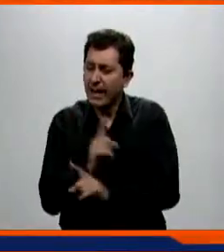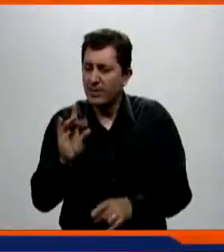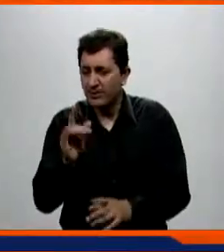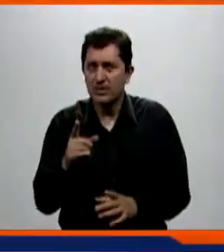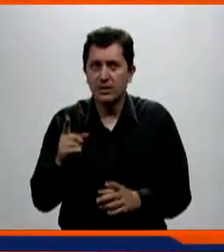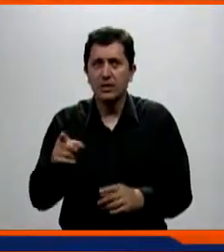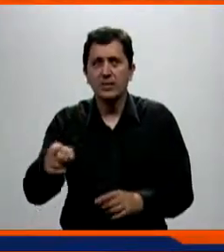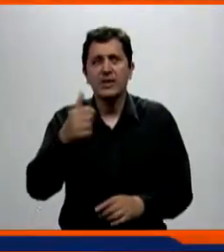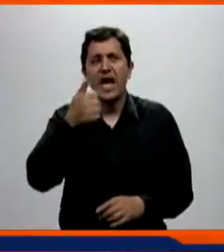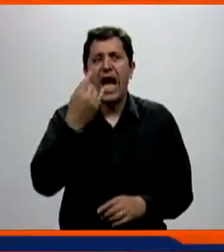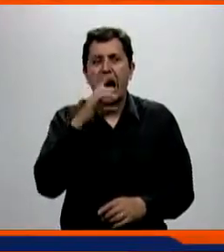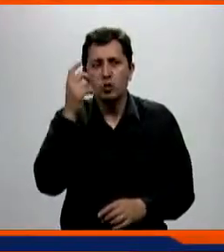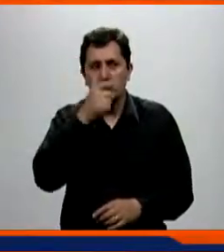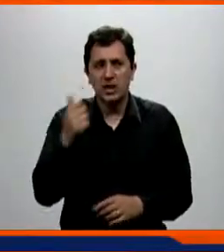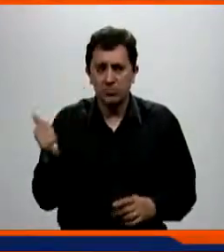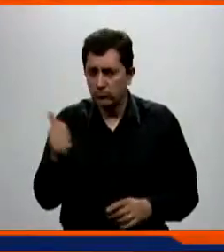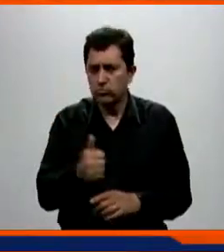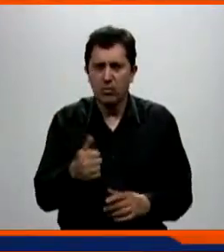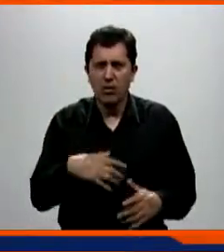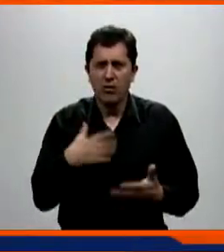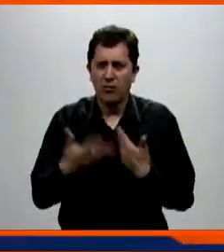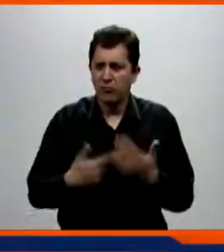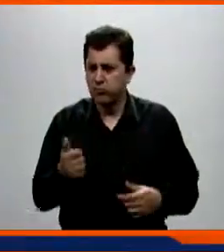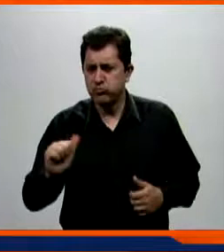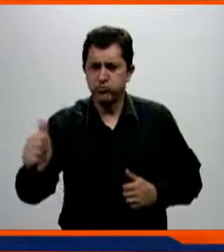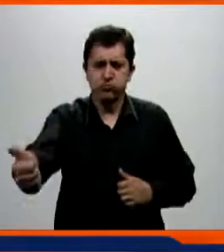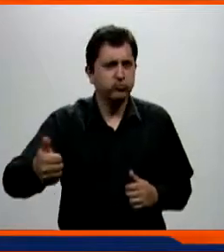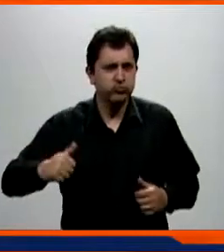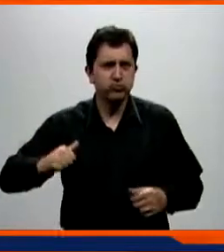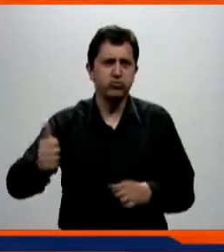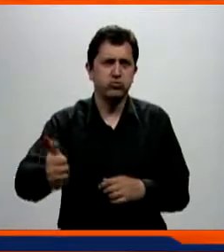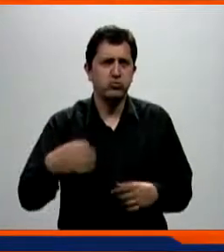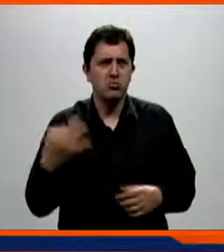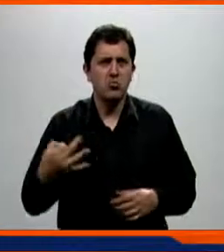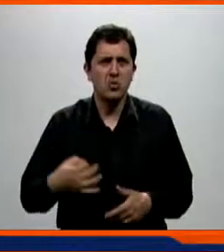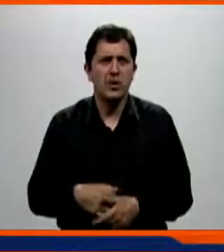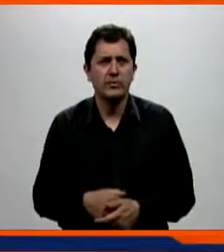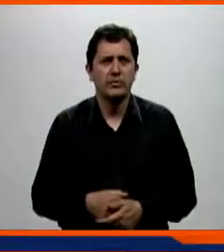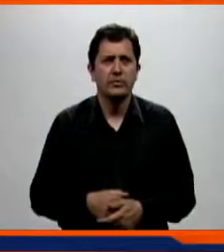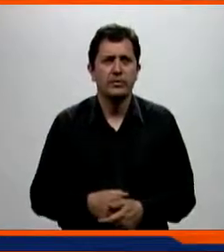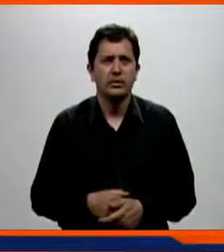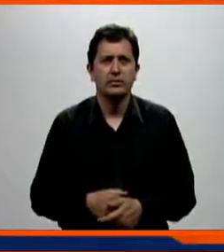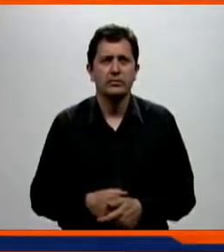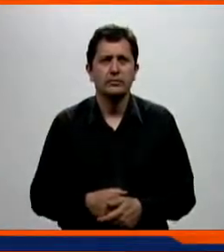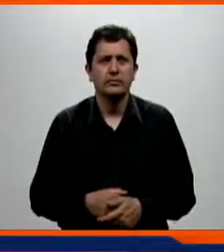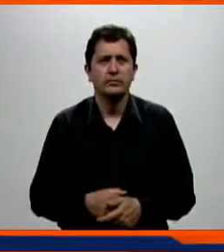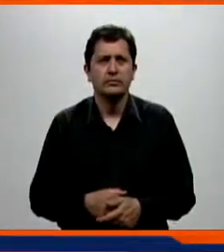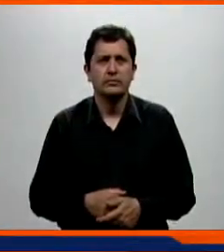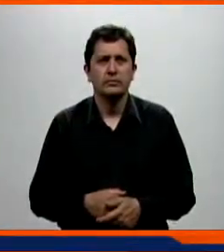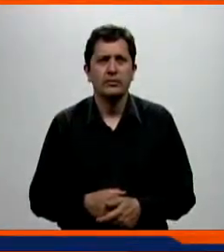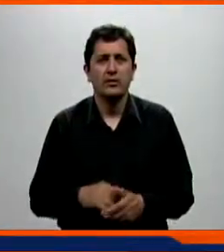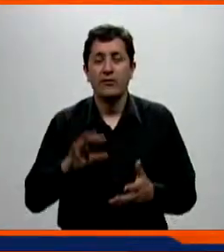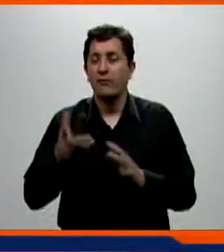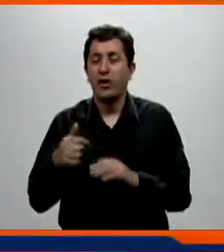hombre rápido como Auche, cuando entró, se pudo manejar bien por las bandas, por afuera. Y en algún punto él le tocó ser